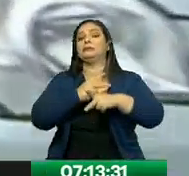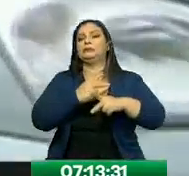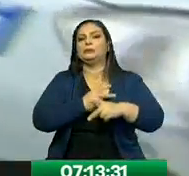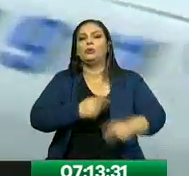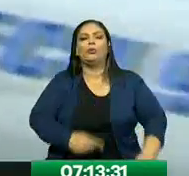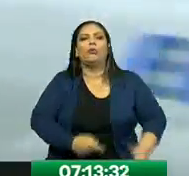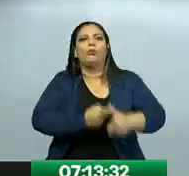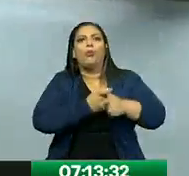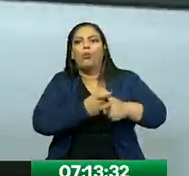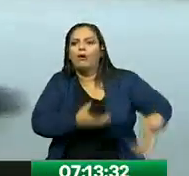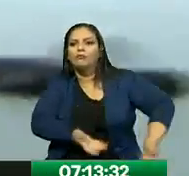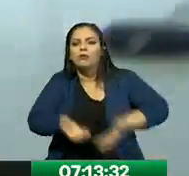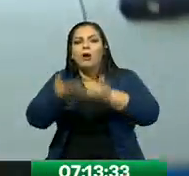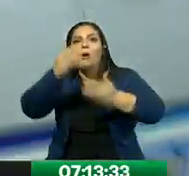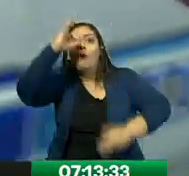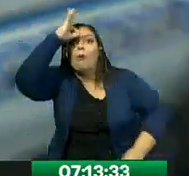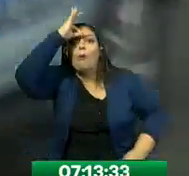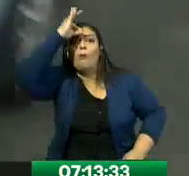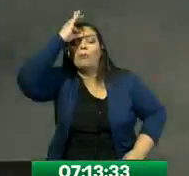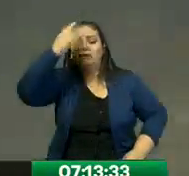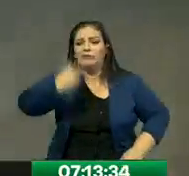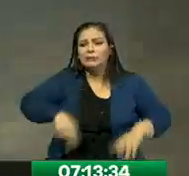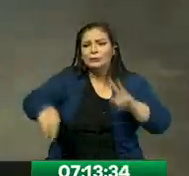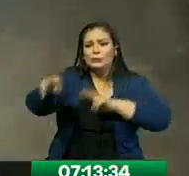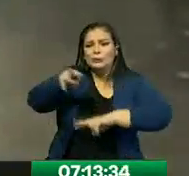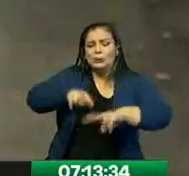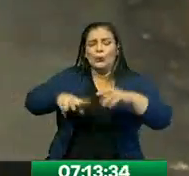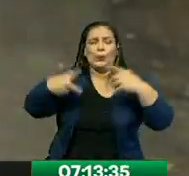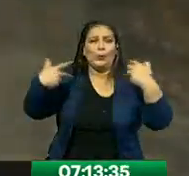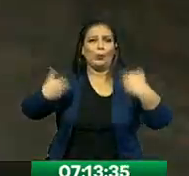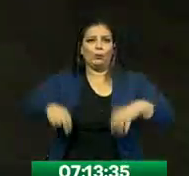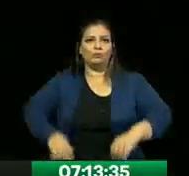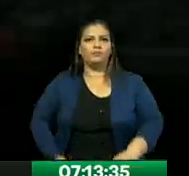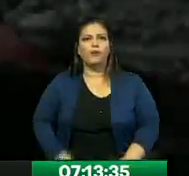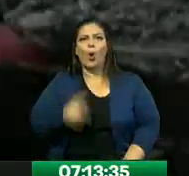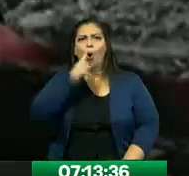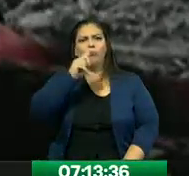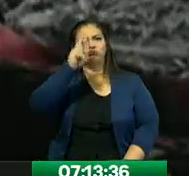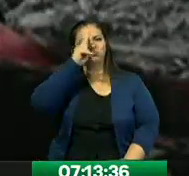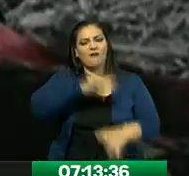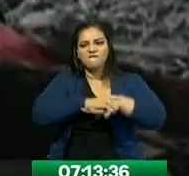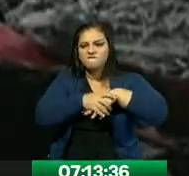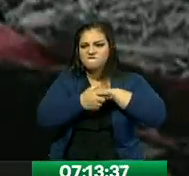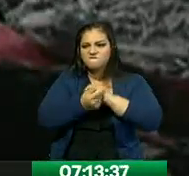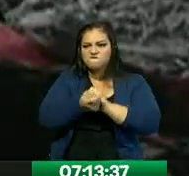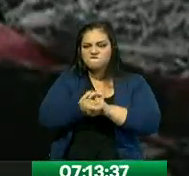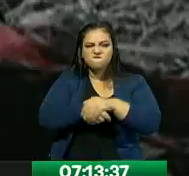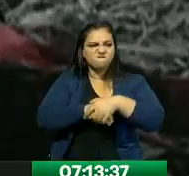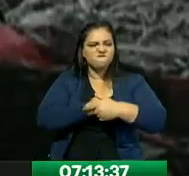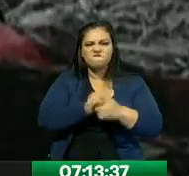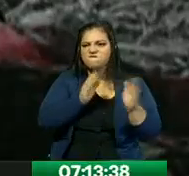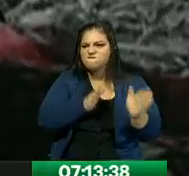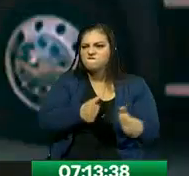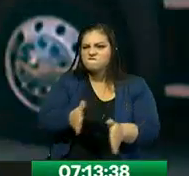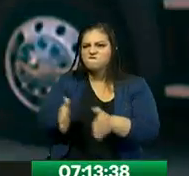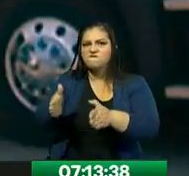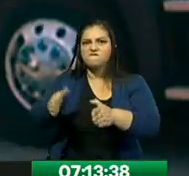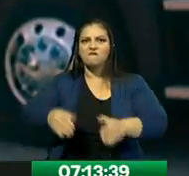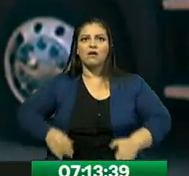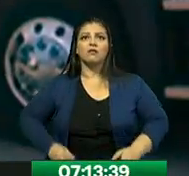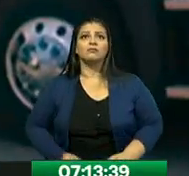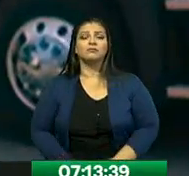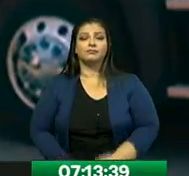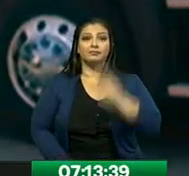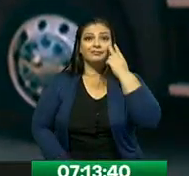y aún se desconoce el paradero del denunciado quien habría premeditado todo hasta en dejar al hijo de la víctima en el minimarket de la